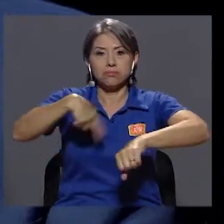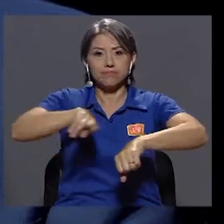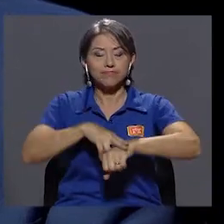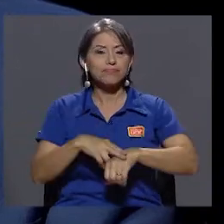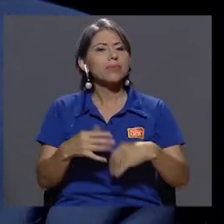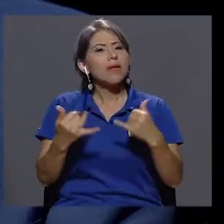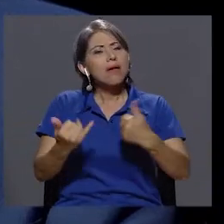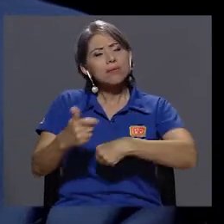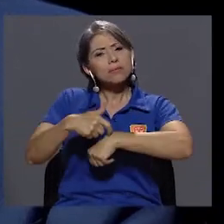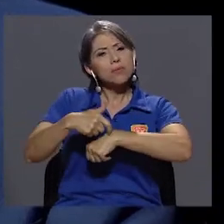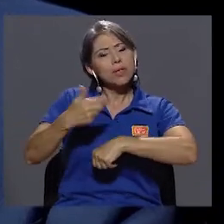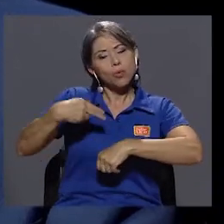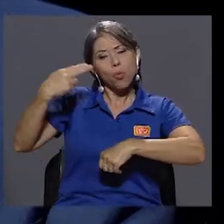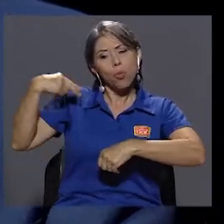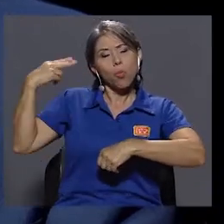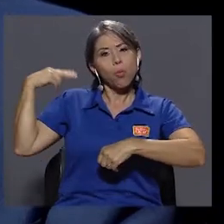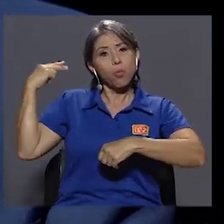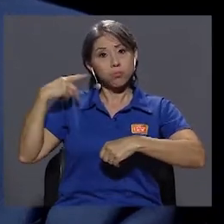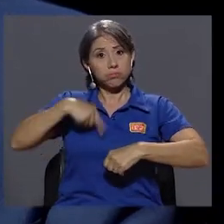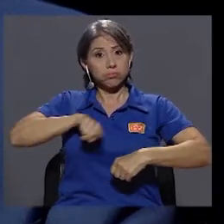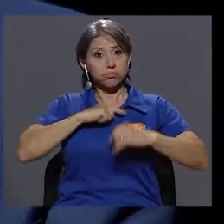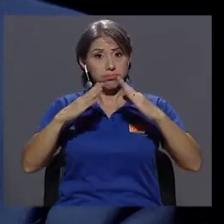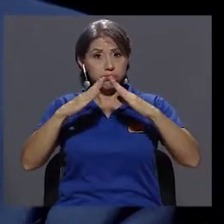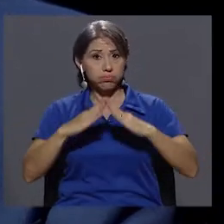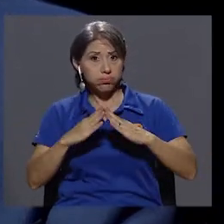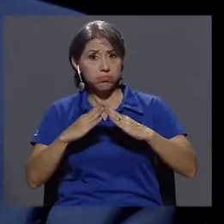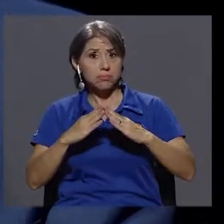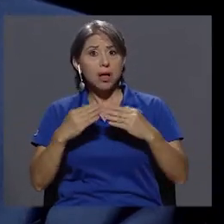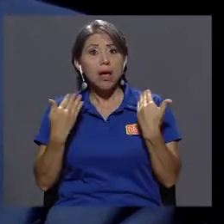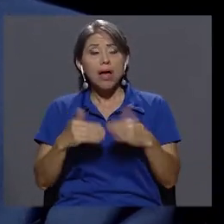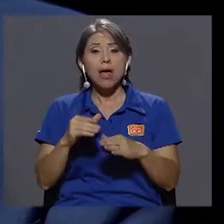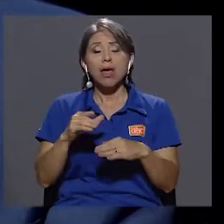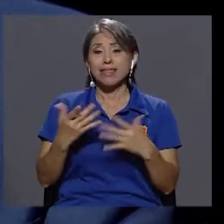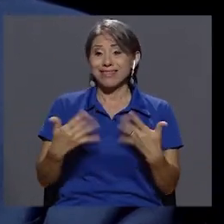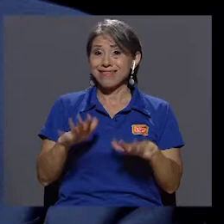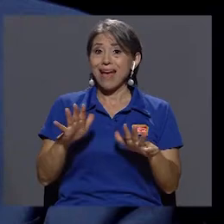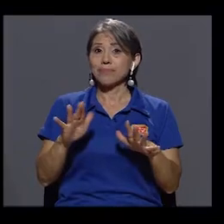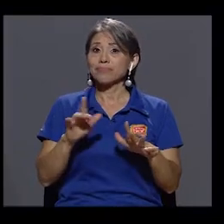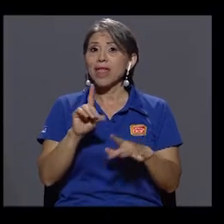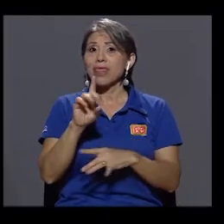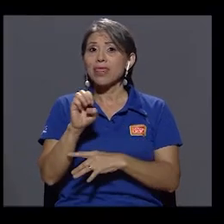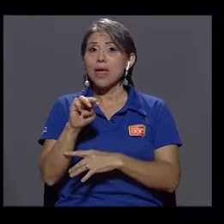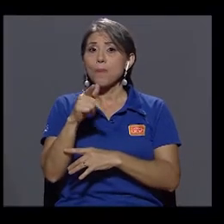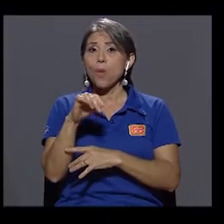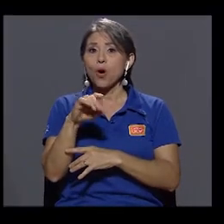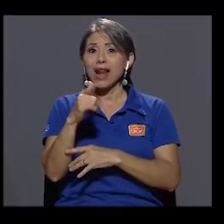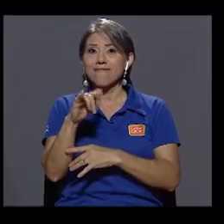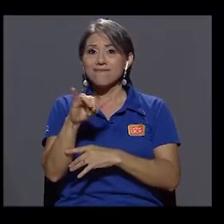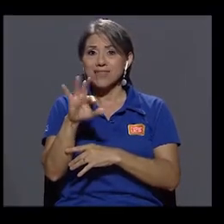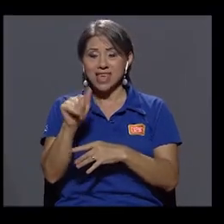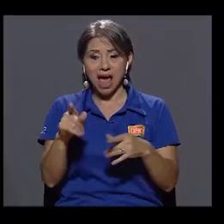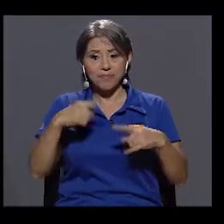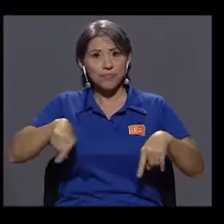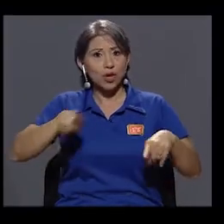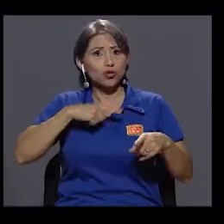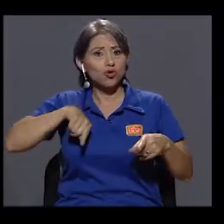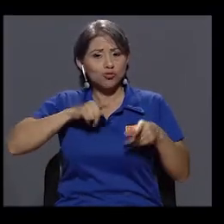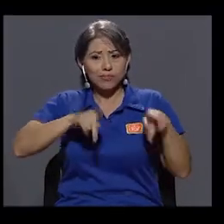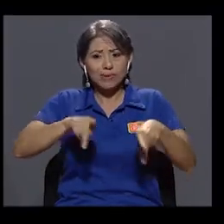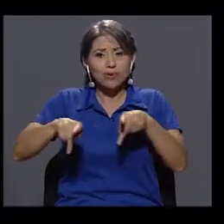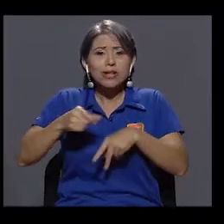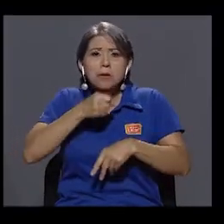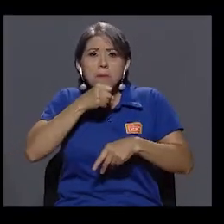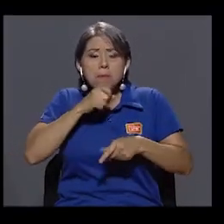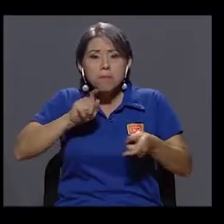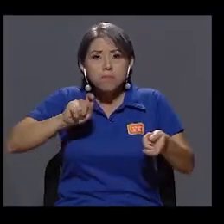este momento histórico que vivimos la demografía nos ofrece ya no una pirámide sino casi una copa rebosante de esa